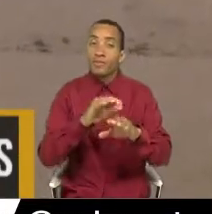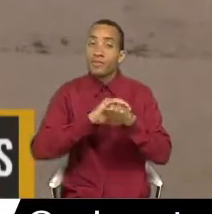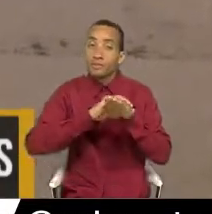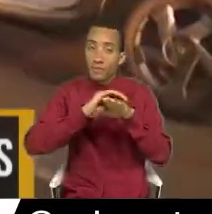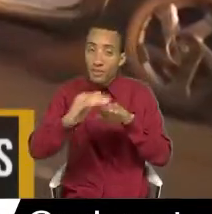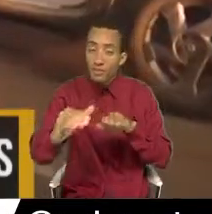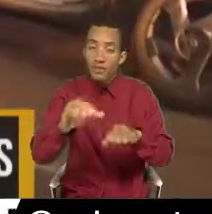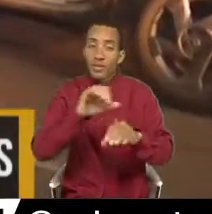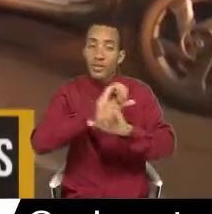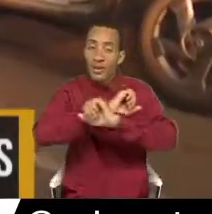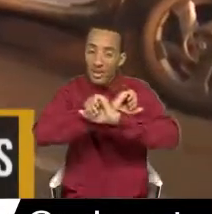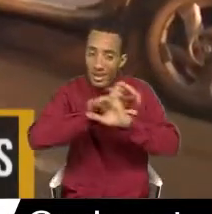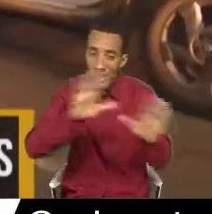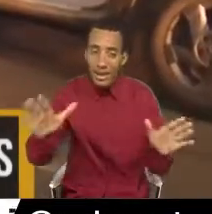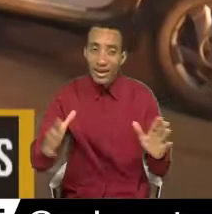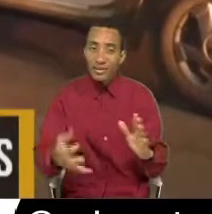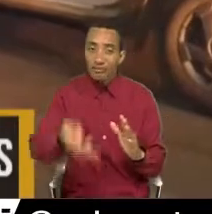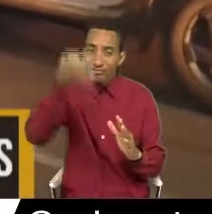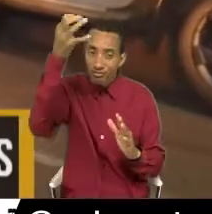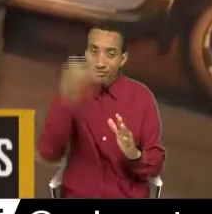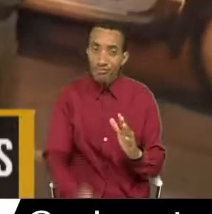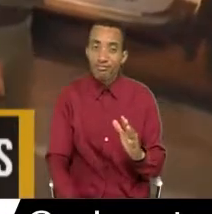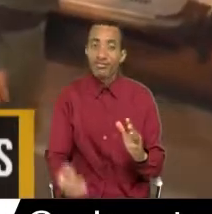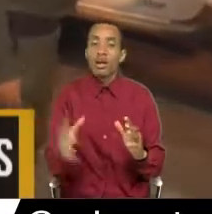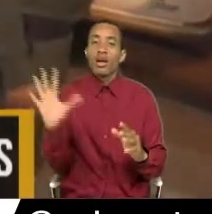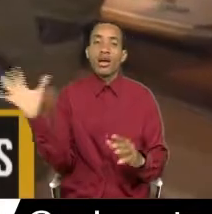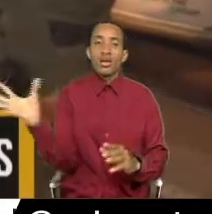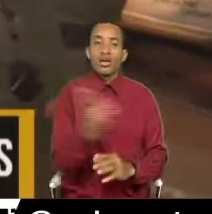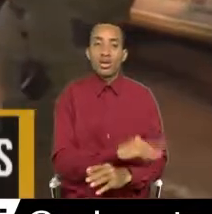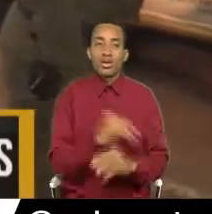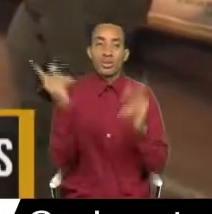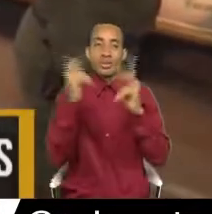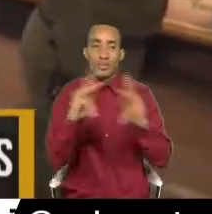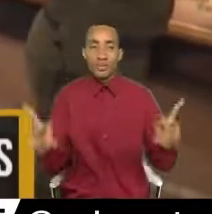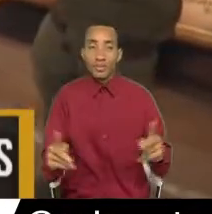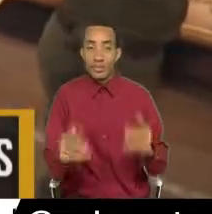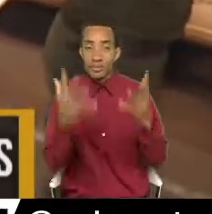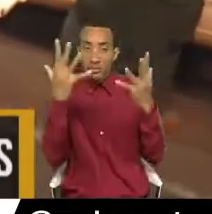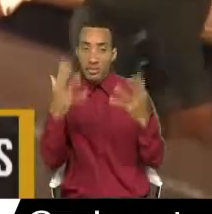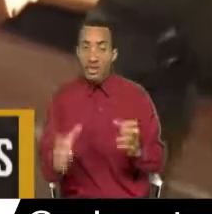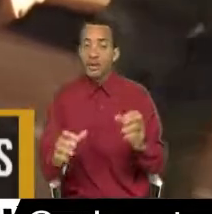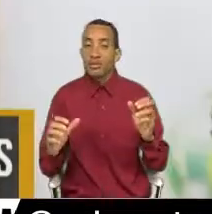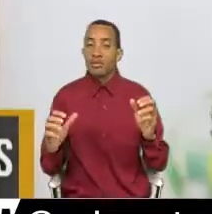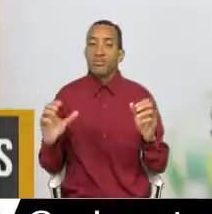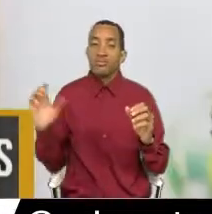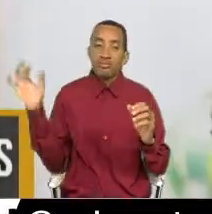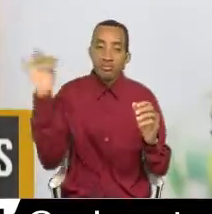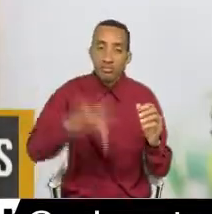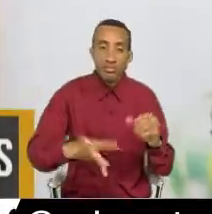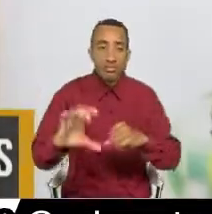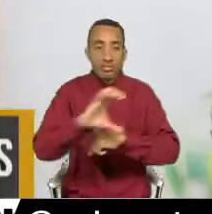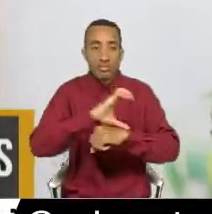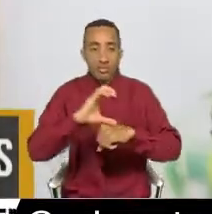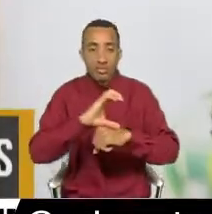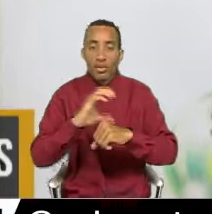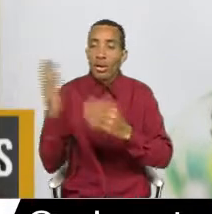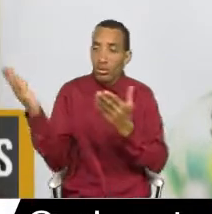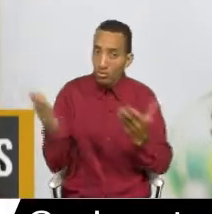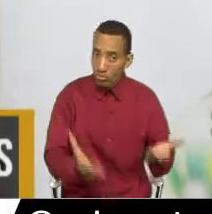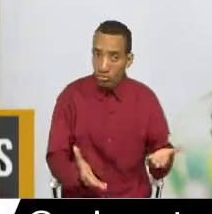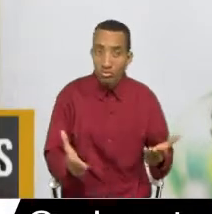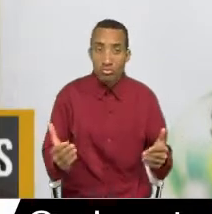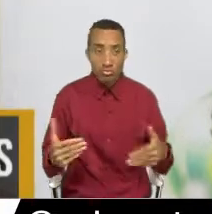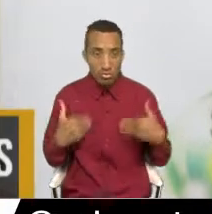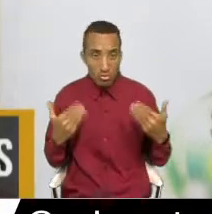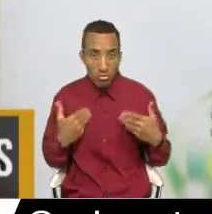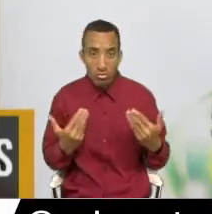exhausta, amplia a todos los ciudadanos, a todos los habitantes que quieren venir a la ciudad, son bienvenidos. Son